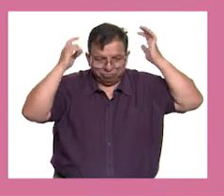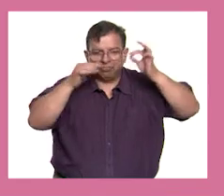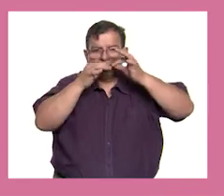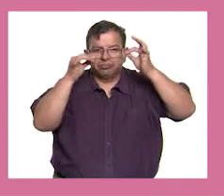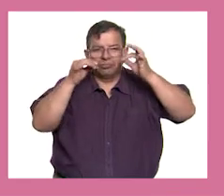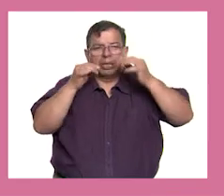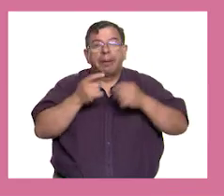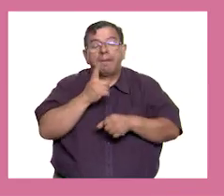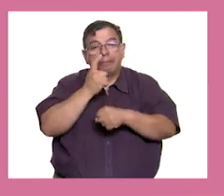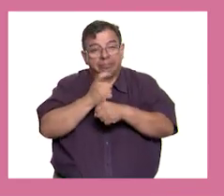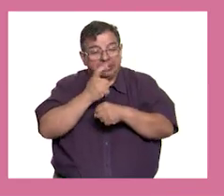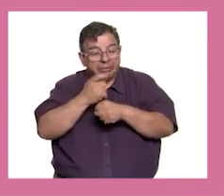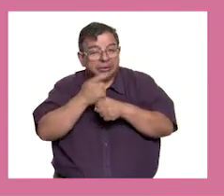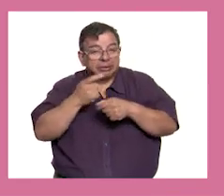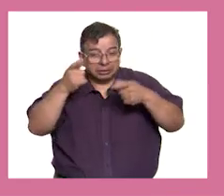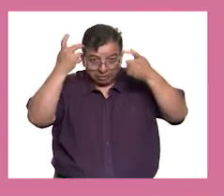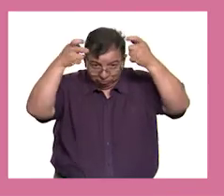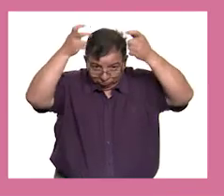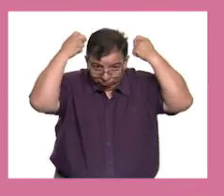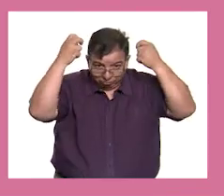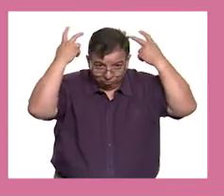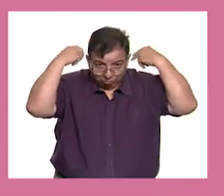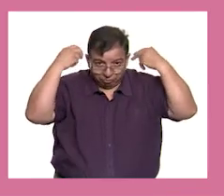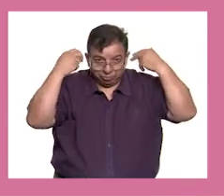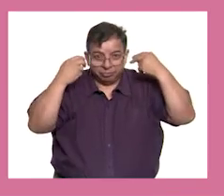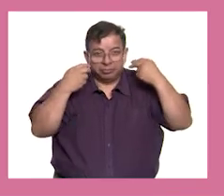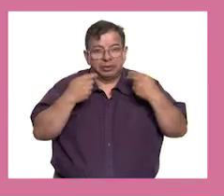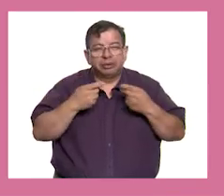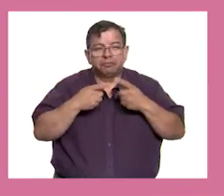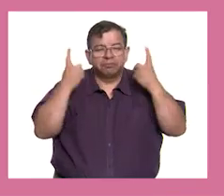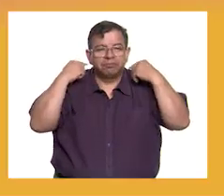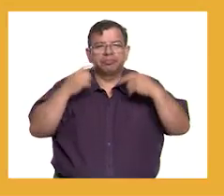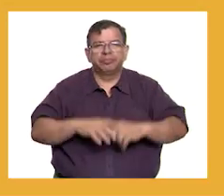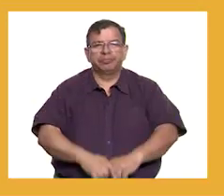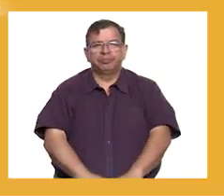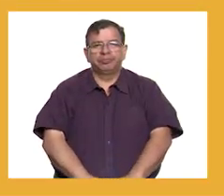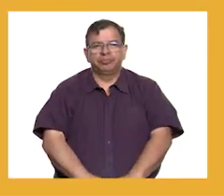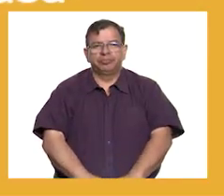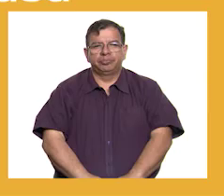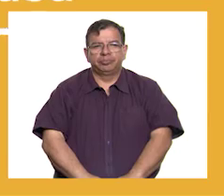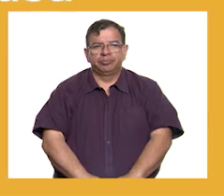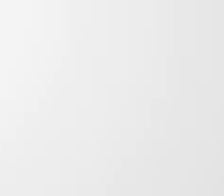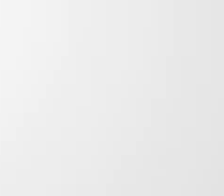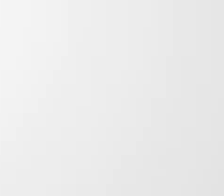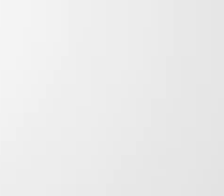colocártelo, deberás amarrar las cuerdas sobre tu cabeza y alrededor de tu cuello